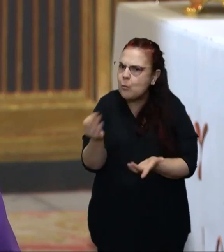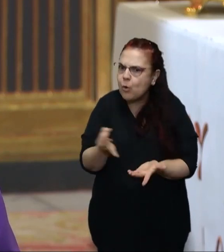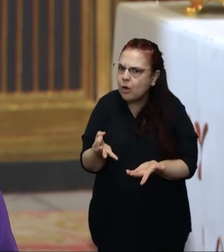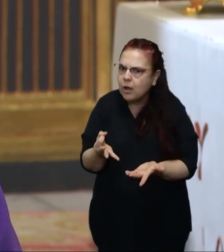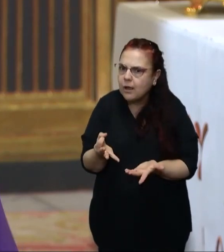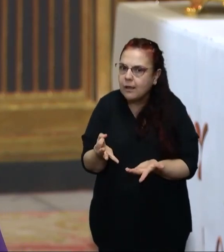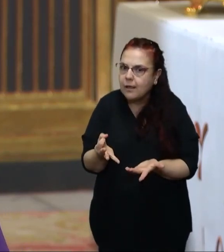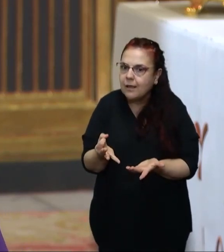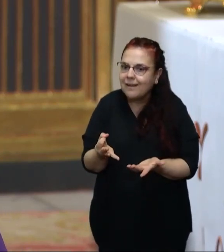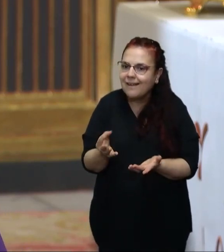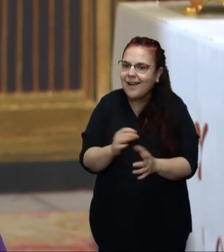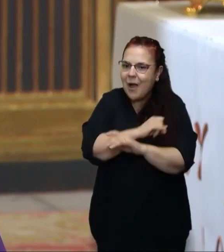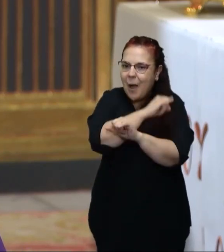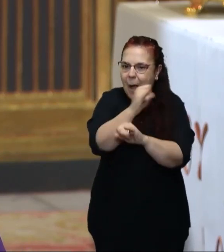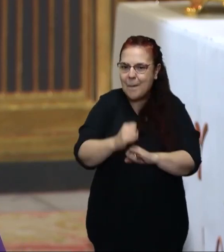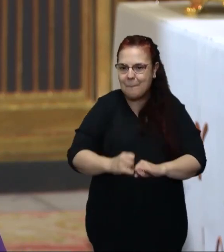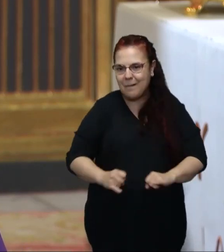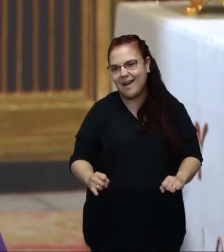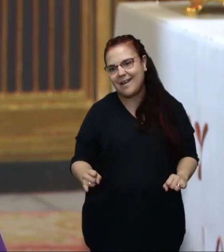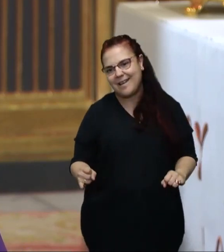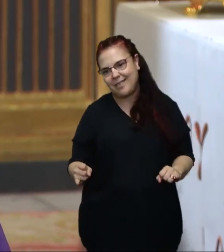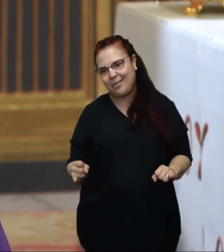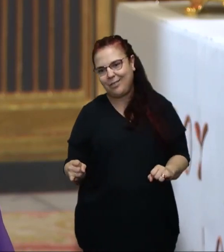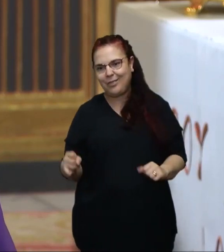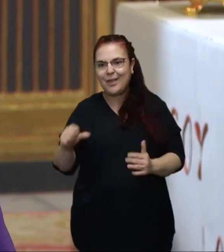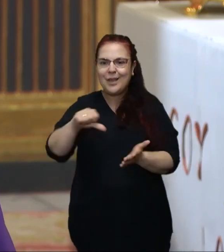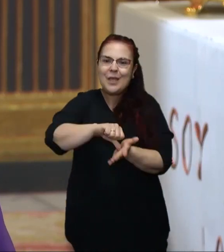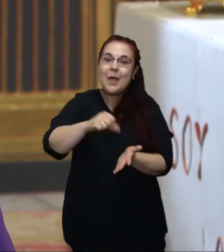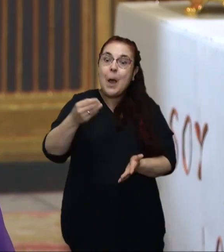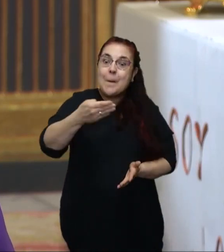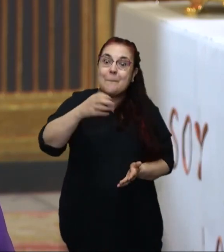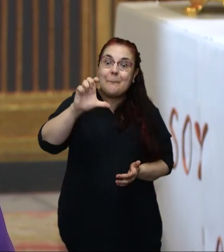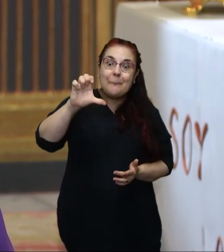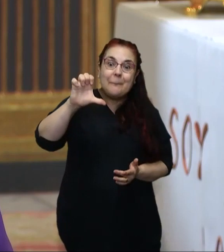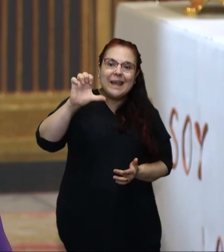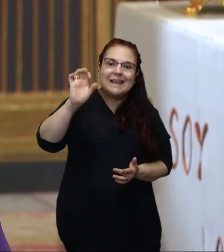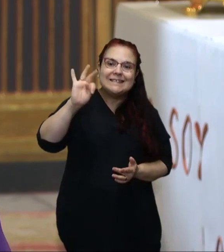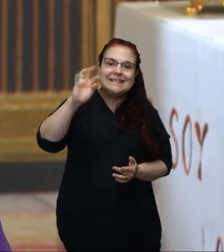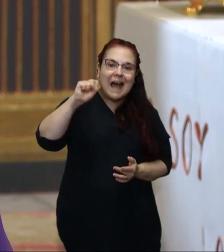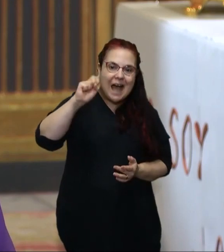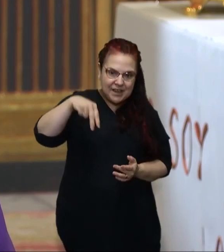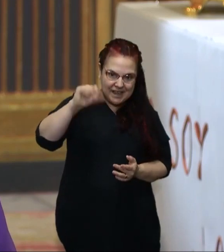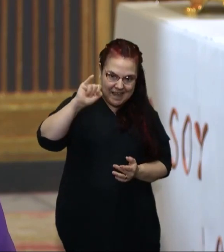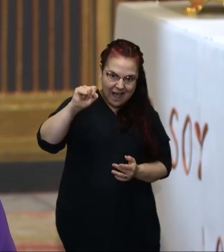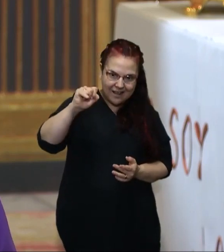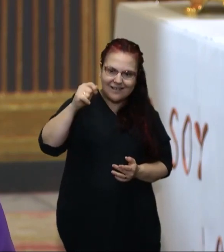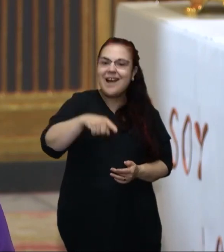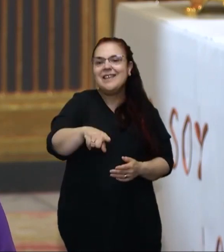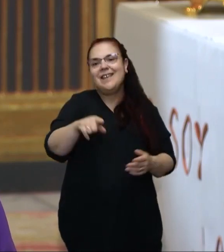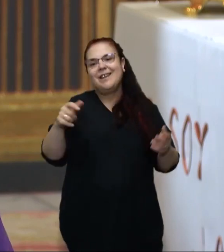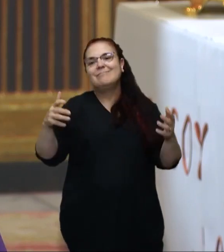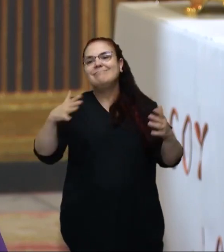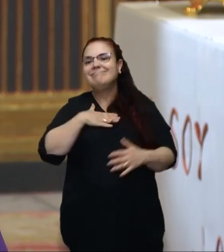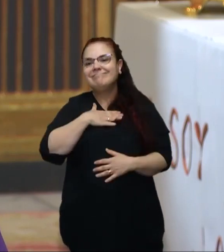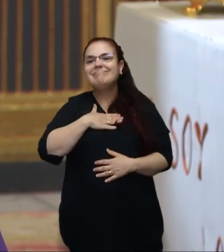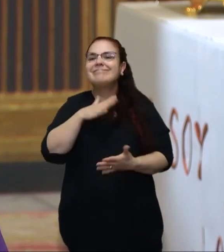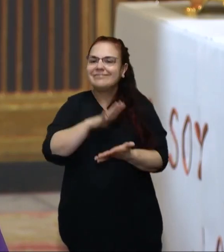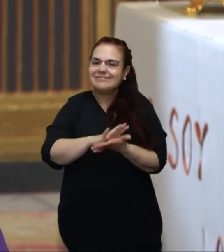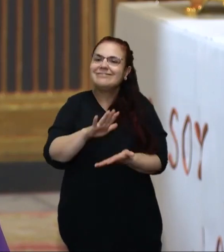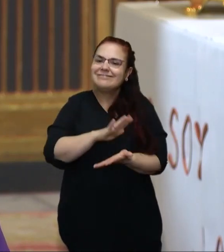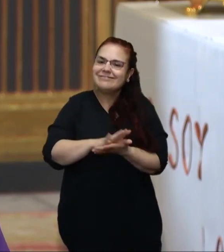en la paz y el remanso de Betania, donde Jesús se sentía a gusto con Lázaro, con Marta y con